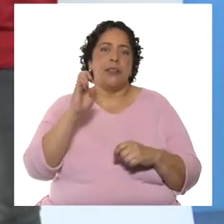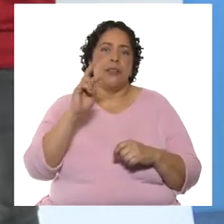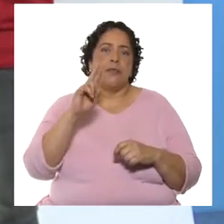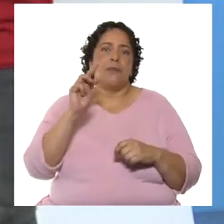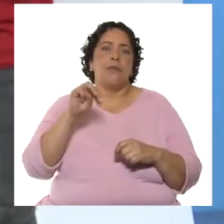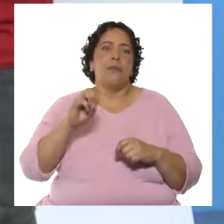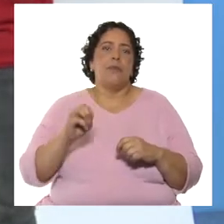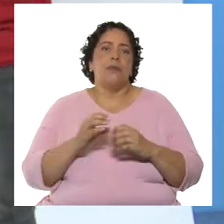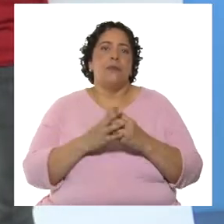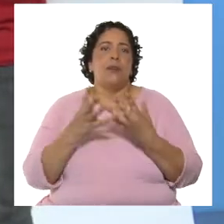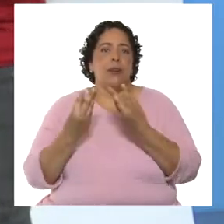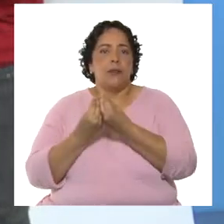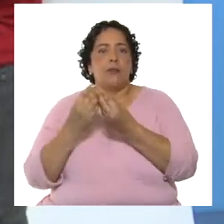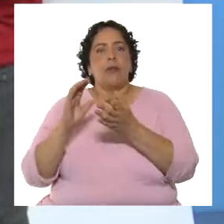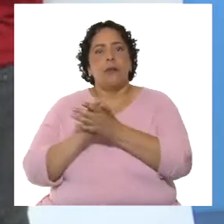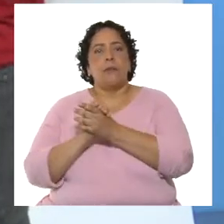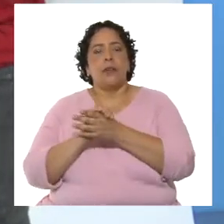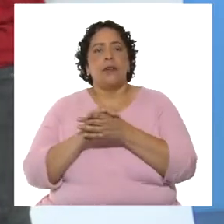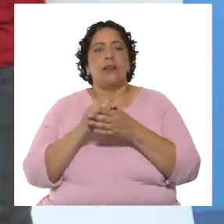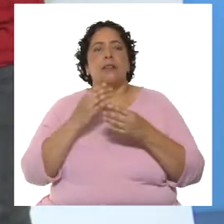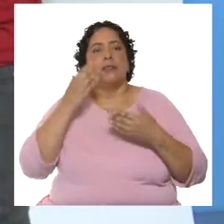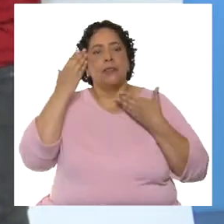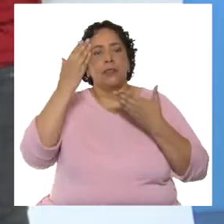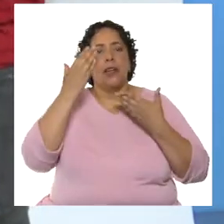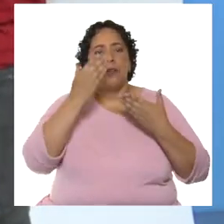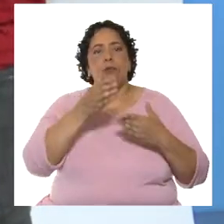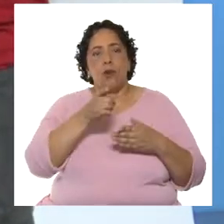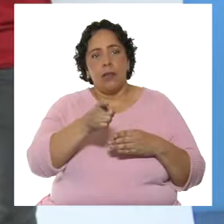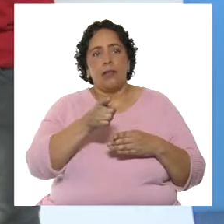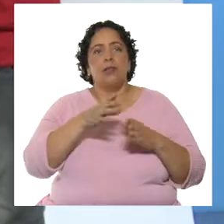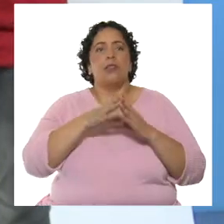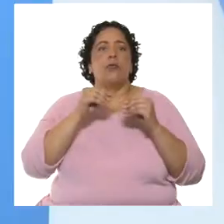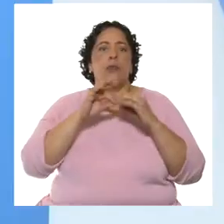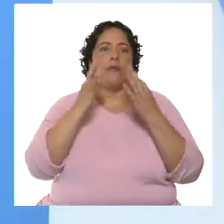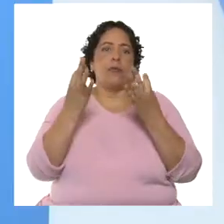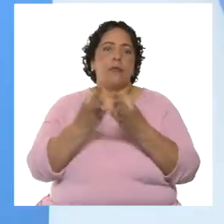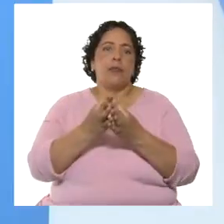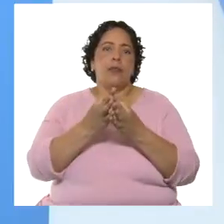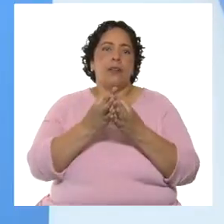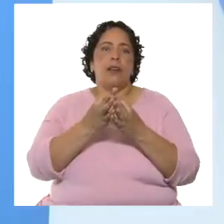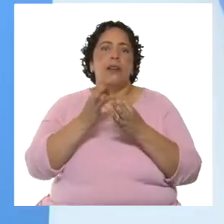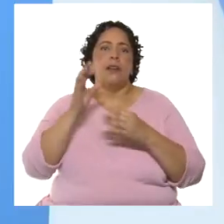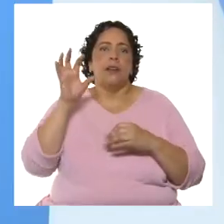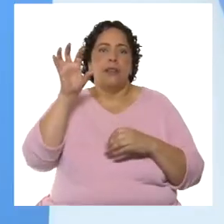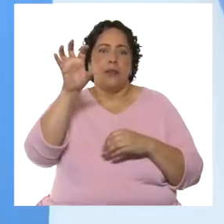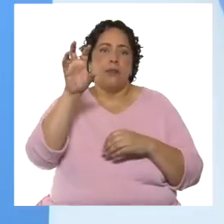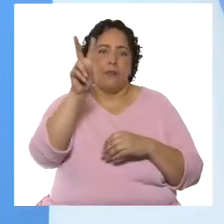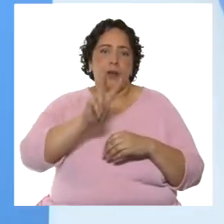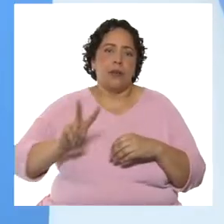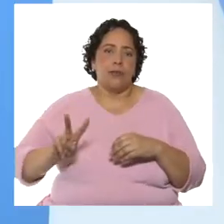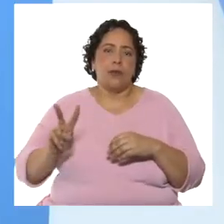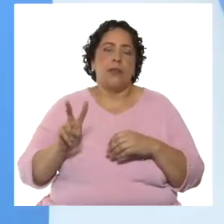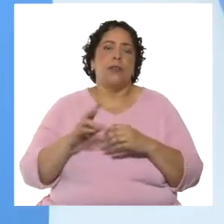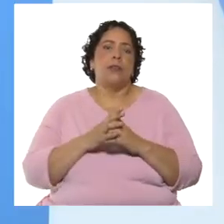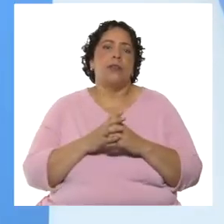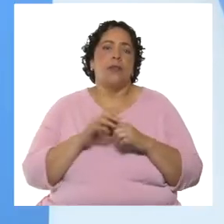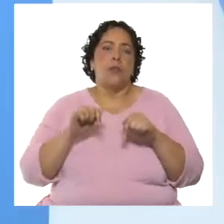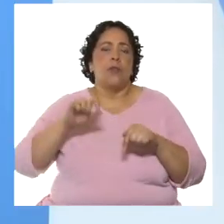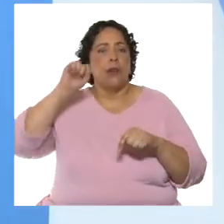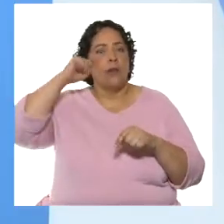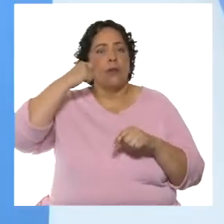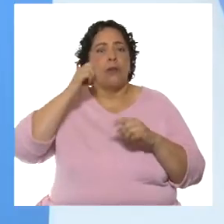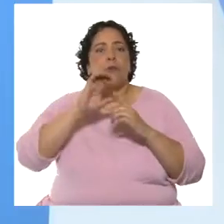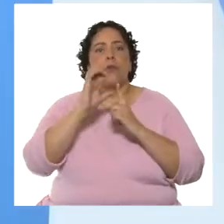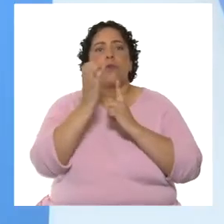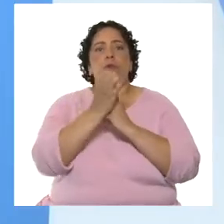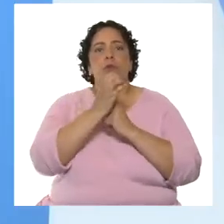amiga Williani. Hola Guillermo, un saludo para ti y para toda la familia de nuestro hermoso país. Queremos recordarles que hoy es viernes